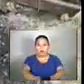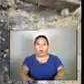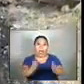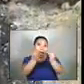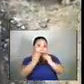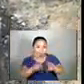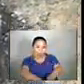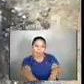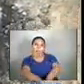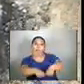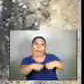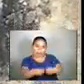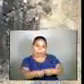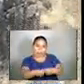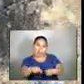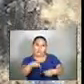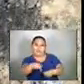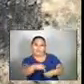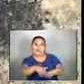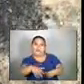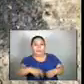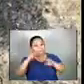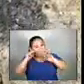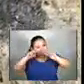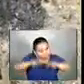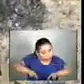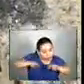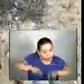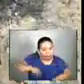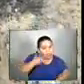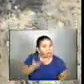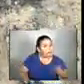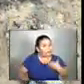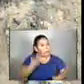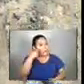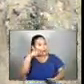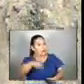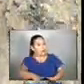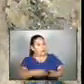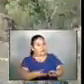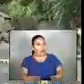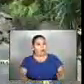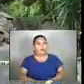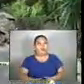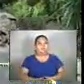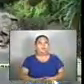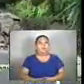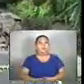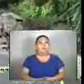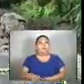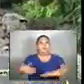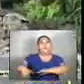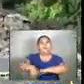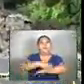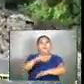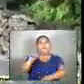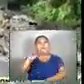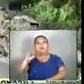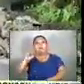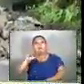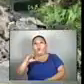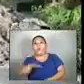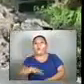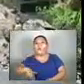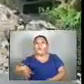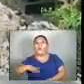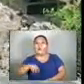agua debilitó el suelo y obligó a excavar para encontrar posibles filtraciones de lluvia. Sobre la avenida Cartago de la colonia Costa